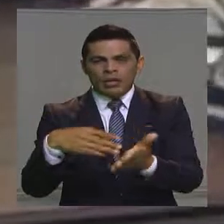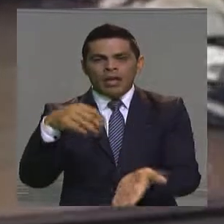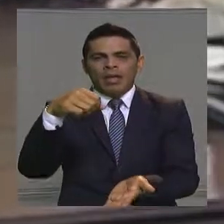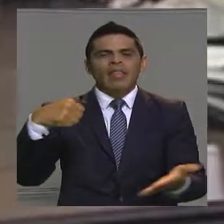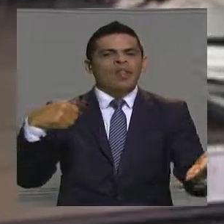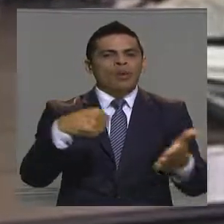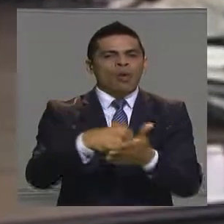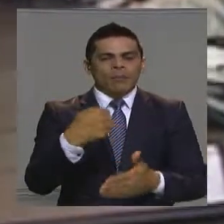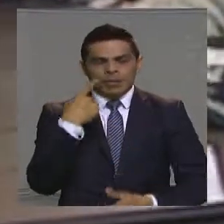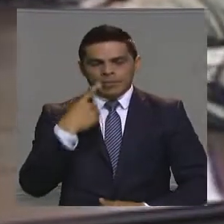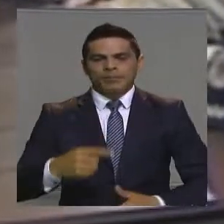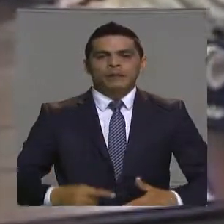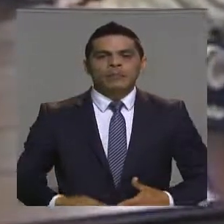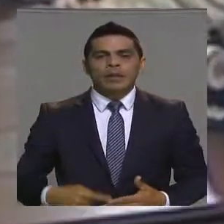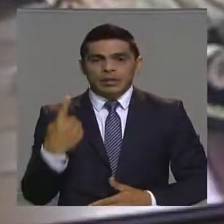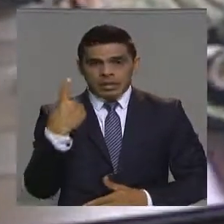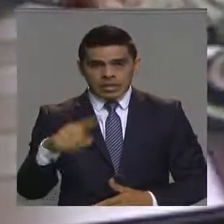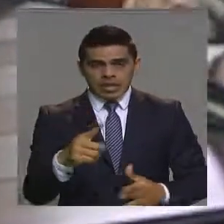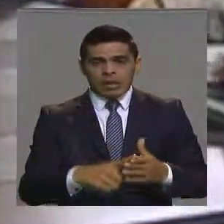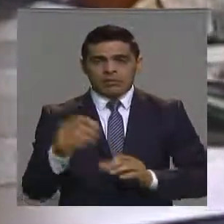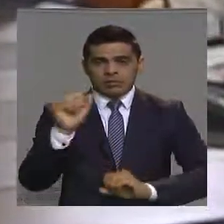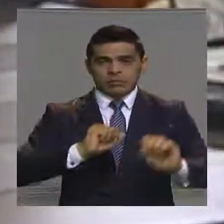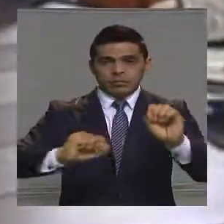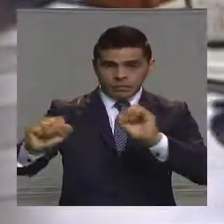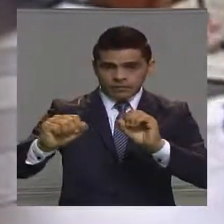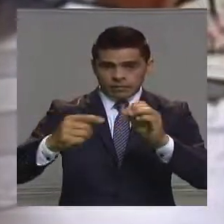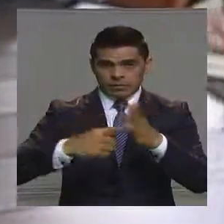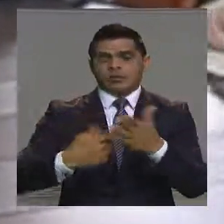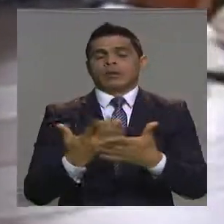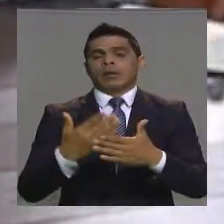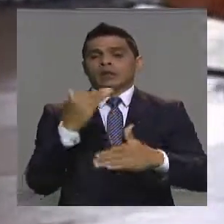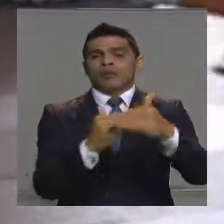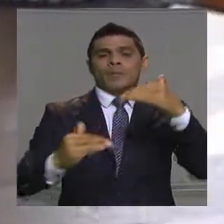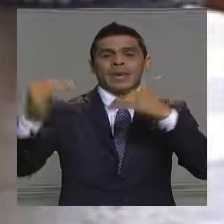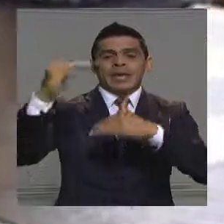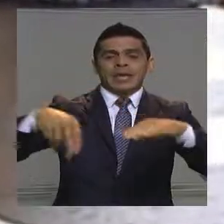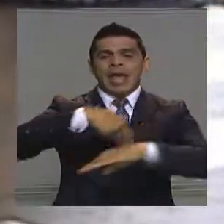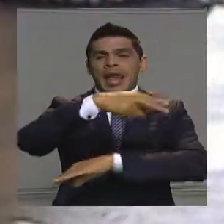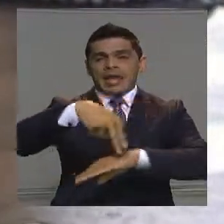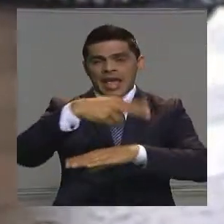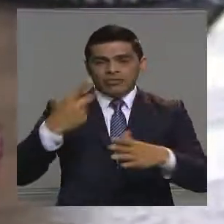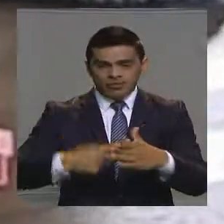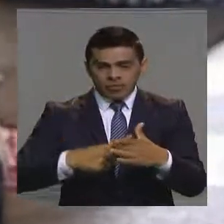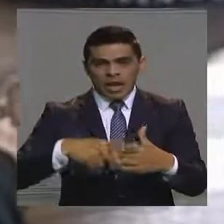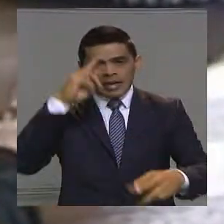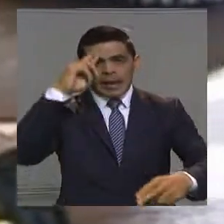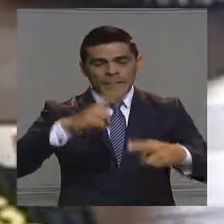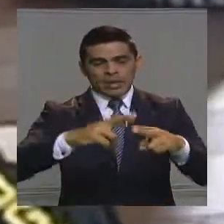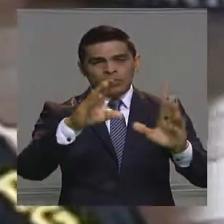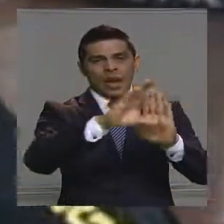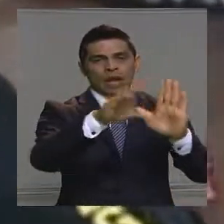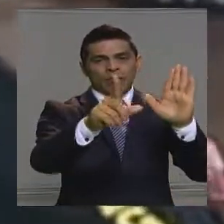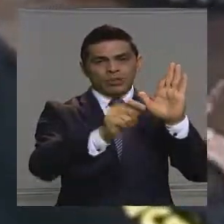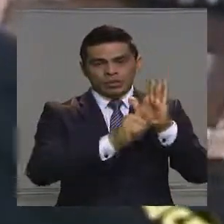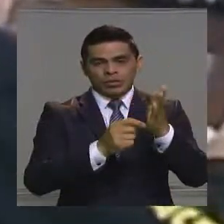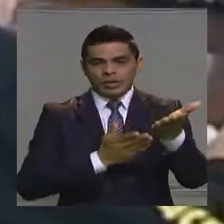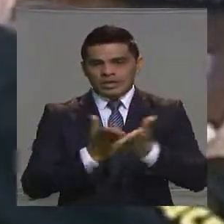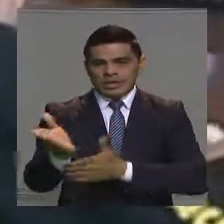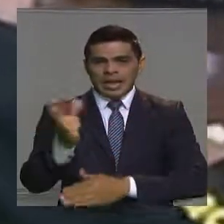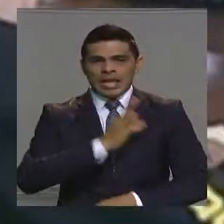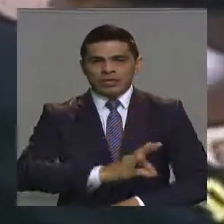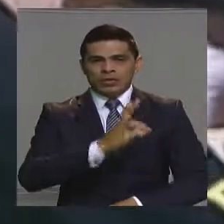Para la defensa de la tendrá la tarea nacional de defender la soberanía nacional, garantizar el respeto a la Constitución y el funcionamiento de la sociedad,